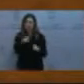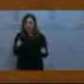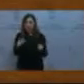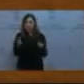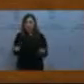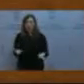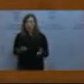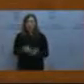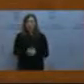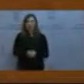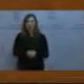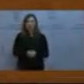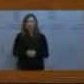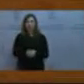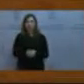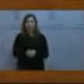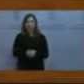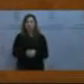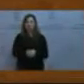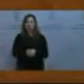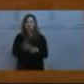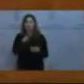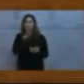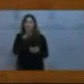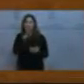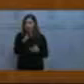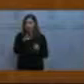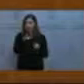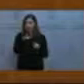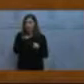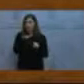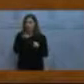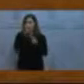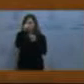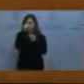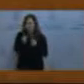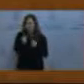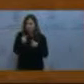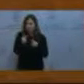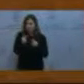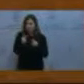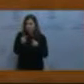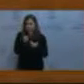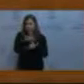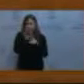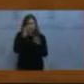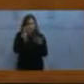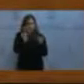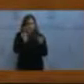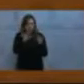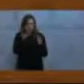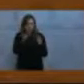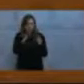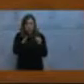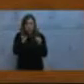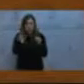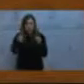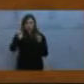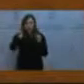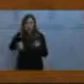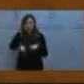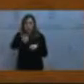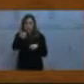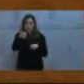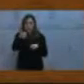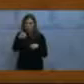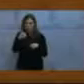porque tampoco los presupuestos eran los nuestros, señora consejera, con esas cesiones aprobamos los presupuestos, no porque fueran los nuestros en su integridad,